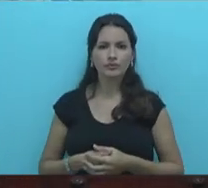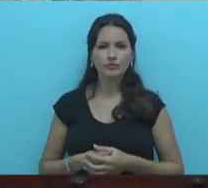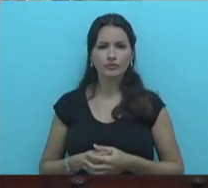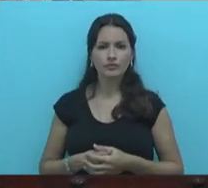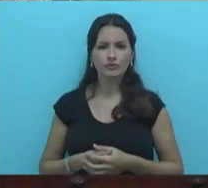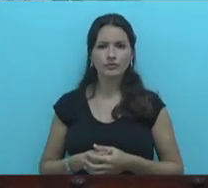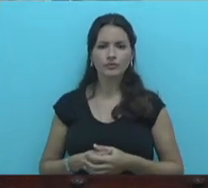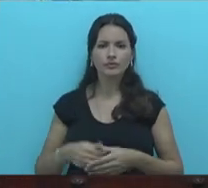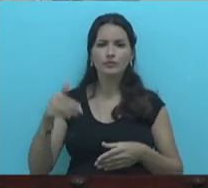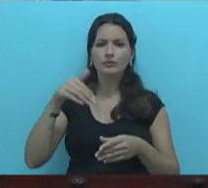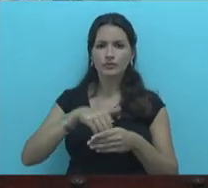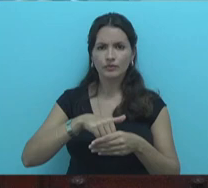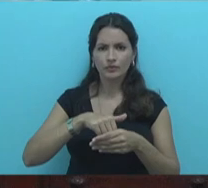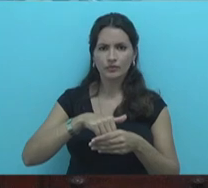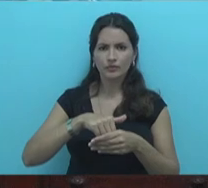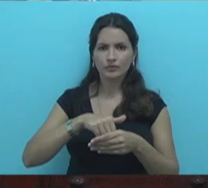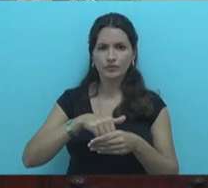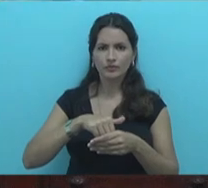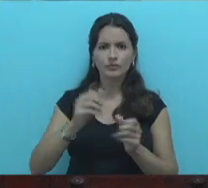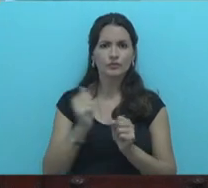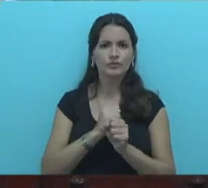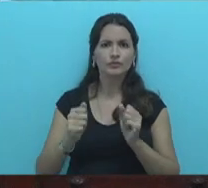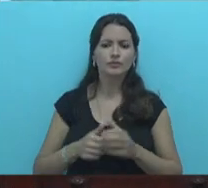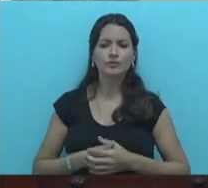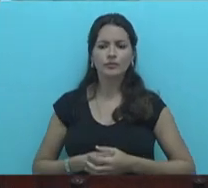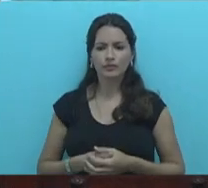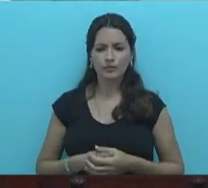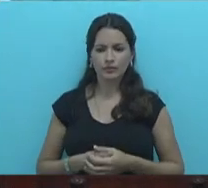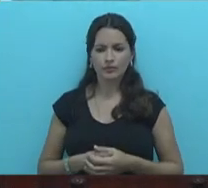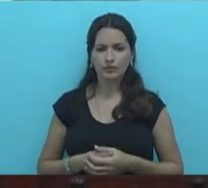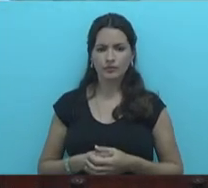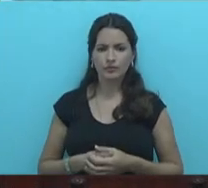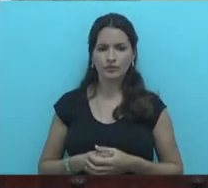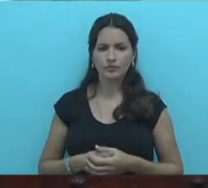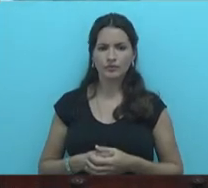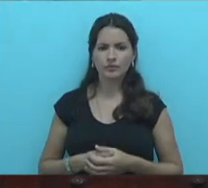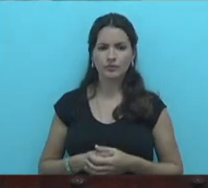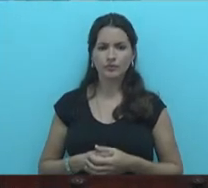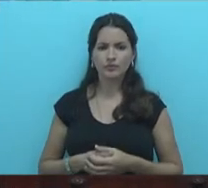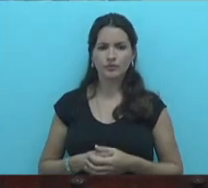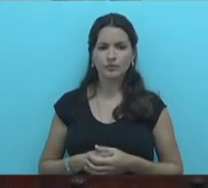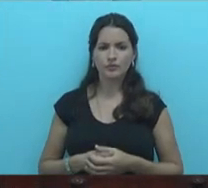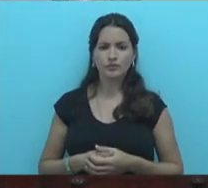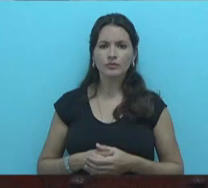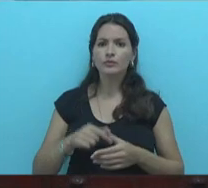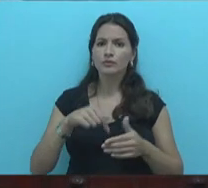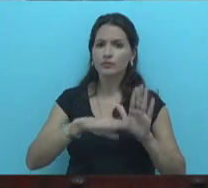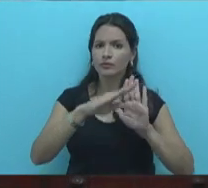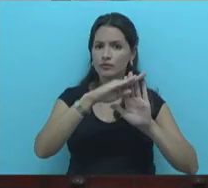A votación el tratamiento sobre tablas. Aprobado. Votación el proyecto. Aprobado. A continuación se deben considerar las preferencias del